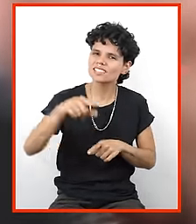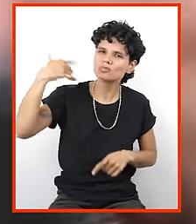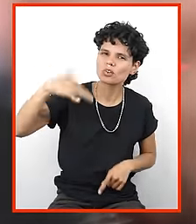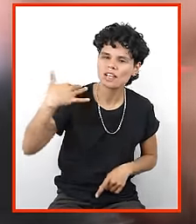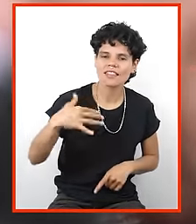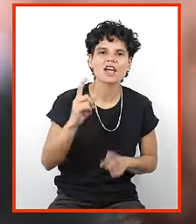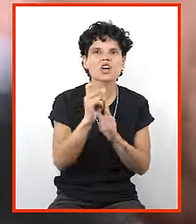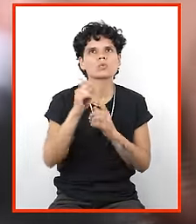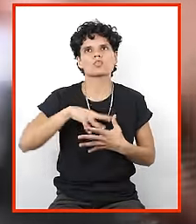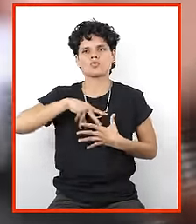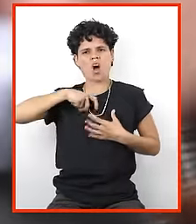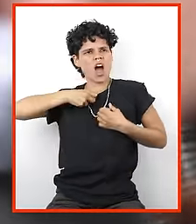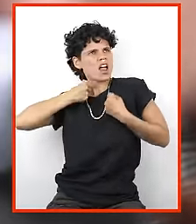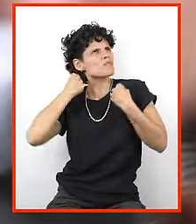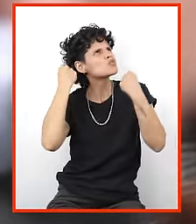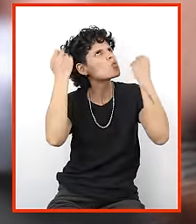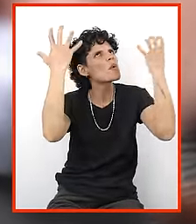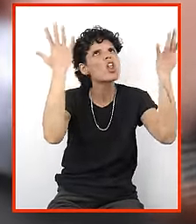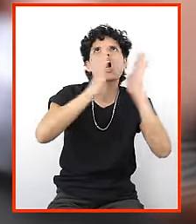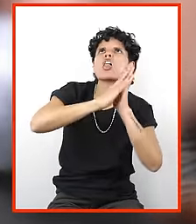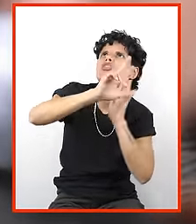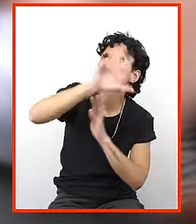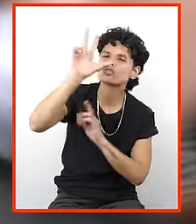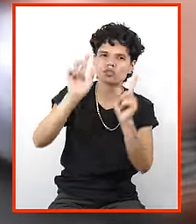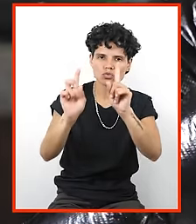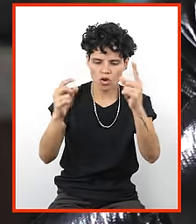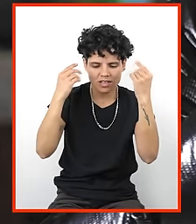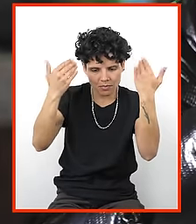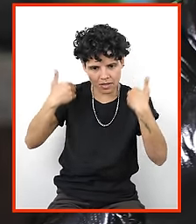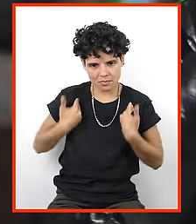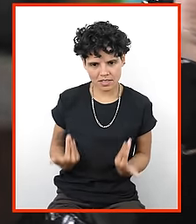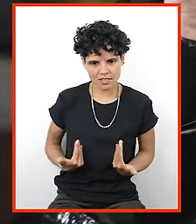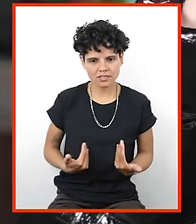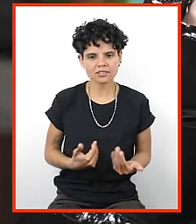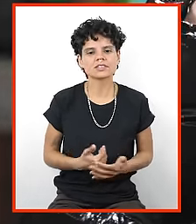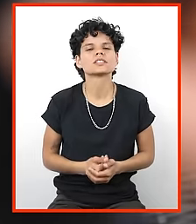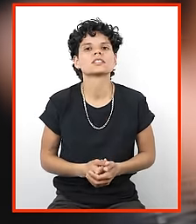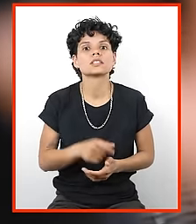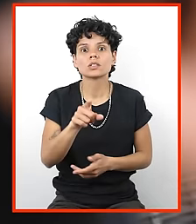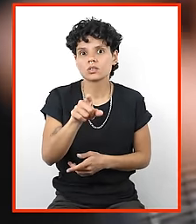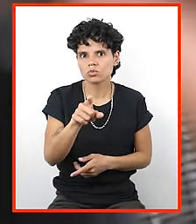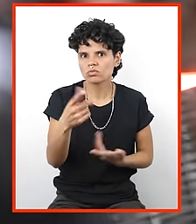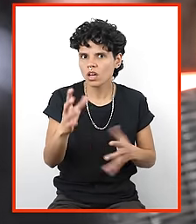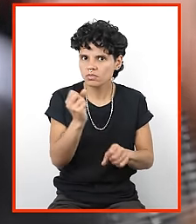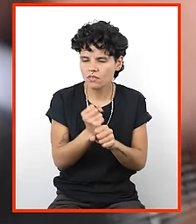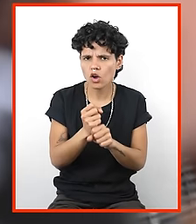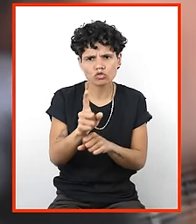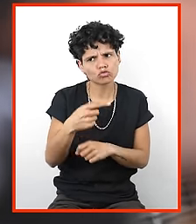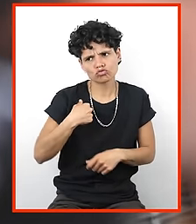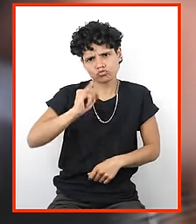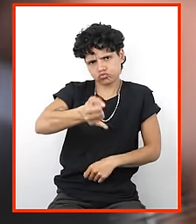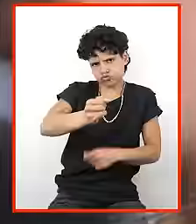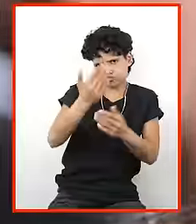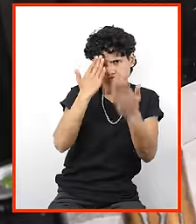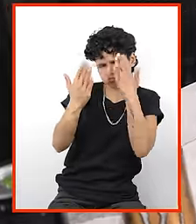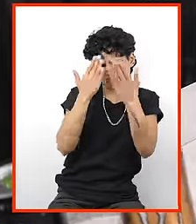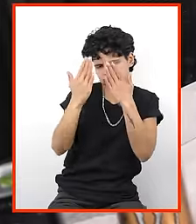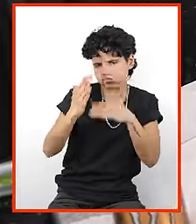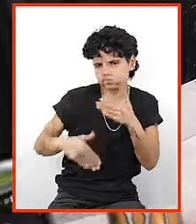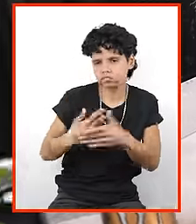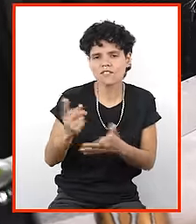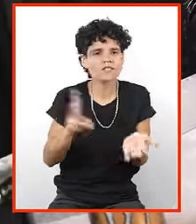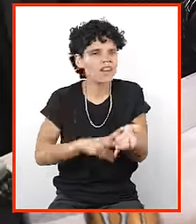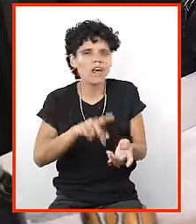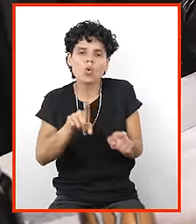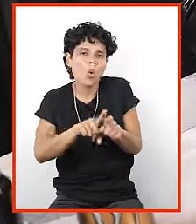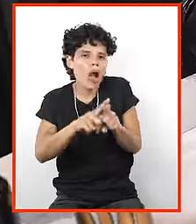el autoconocimiento, que creo que en nuestra sociedad... ¿Y tú lo trabajas, el autoconocimiento? Heavy, hago terapias, caleta, y digo, es